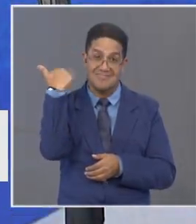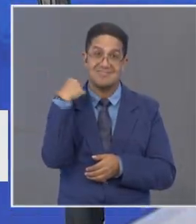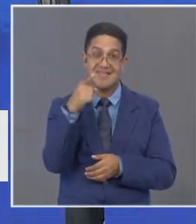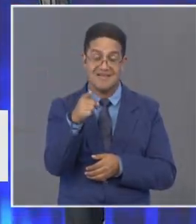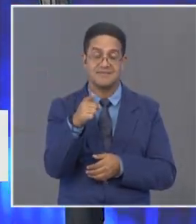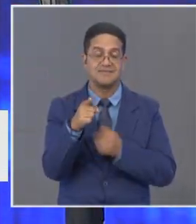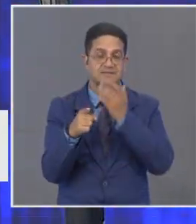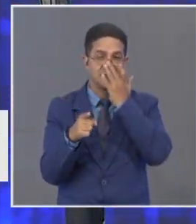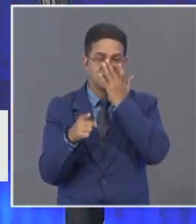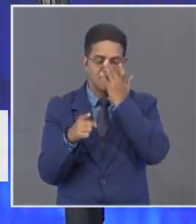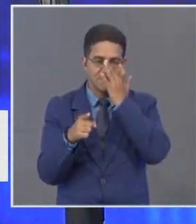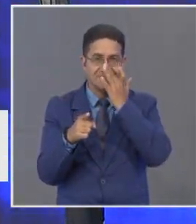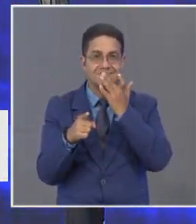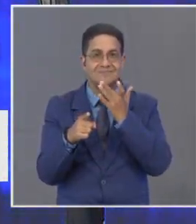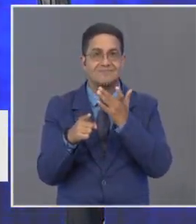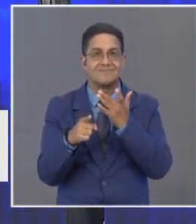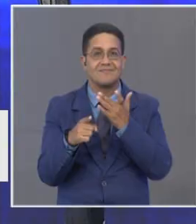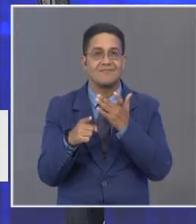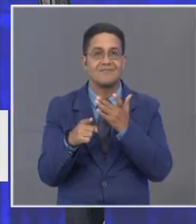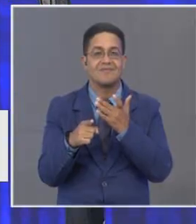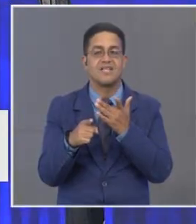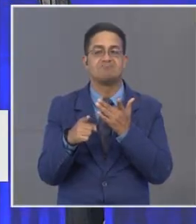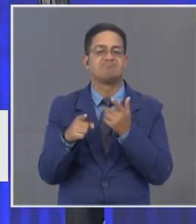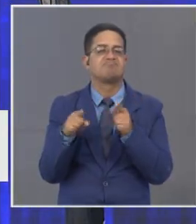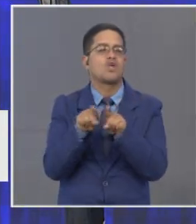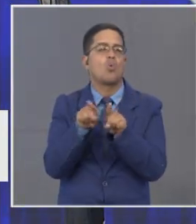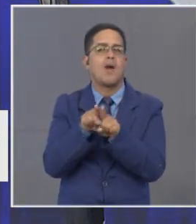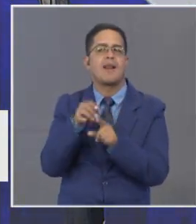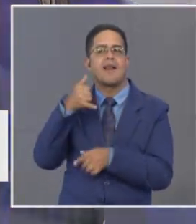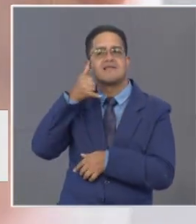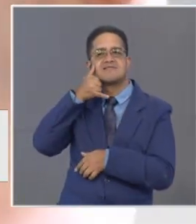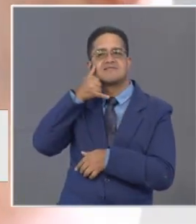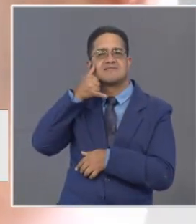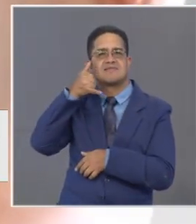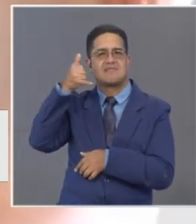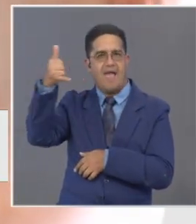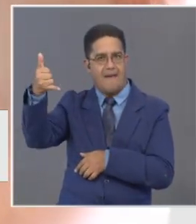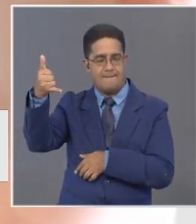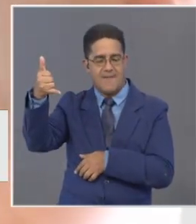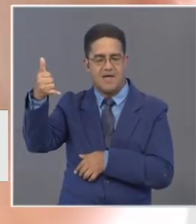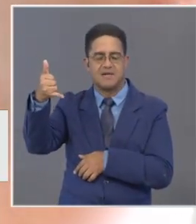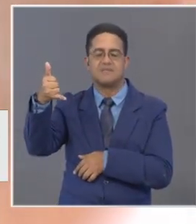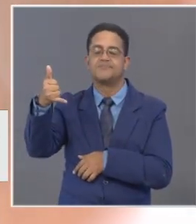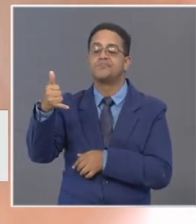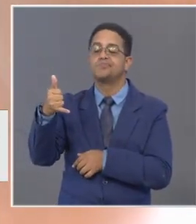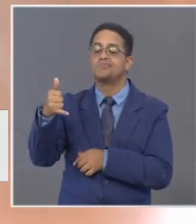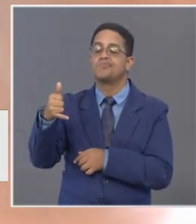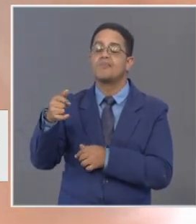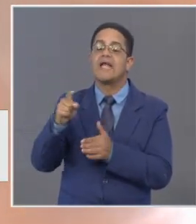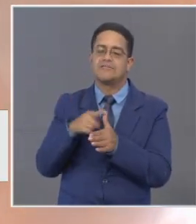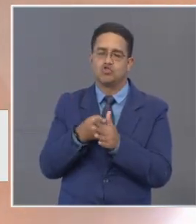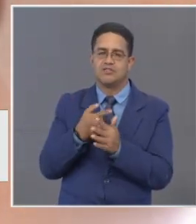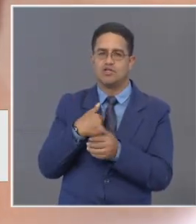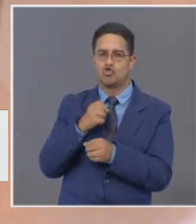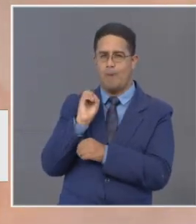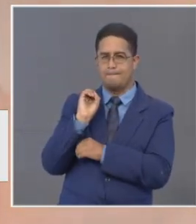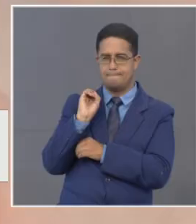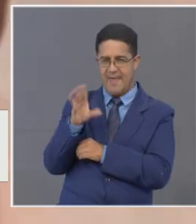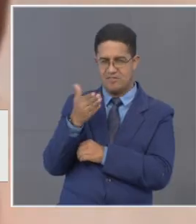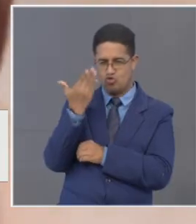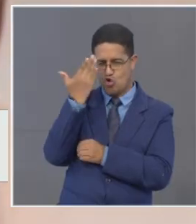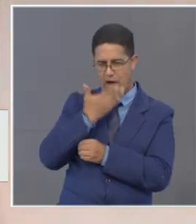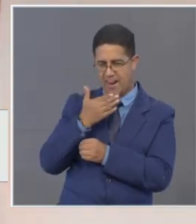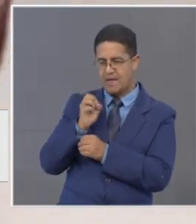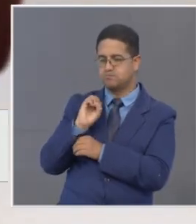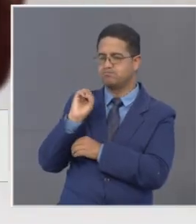eran las telemedicinas, donde el médico nos enviaba el electro y nosotros podíamos ver. Pero ¿qué